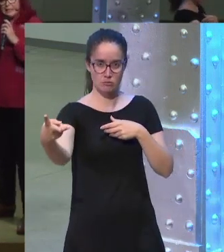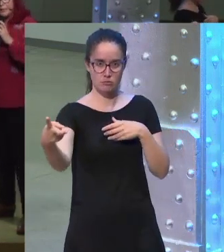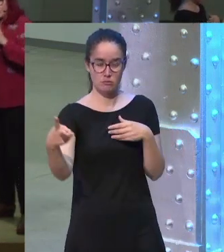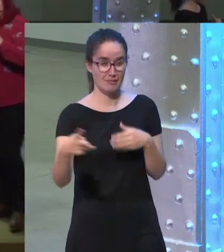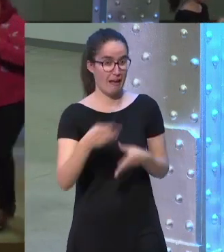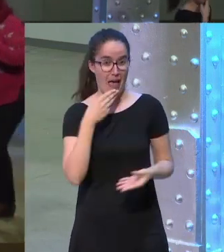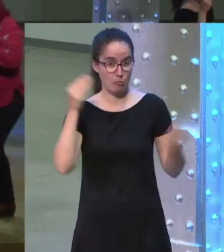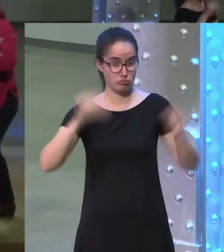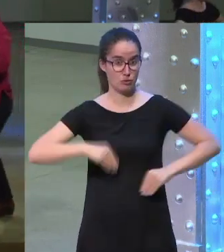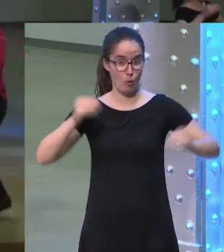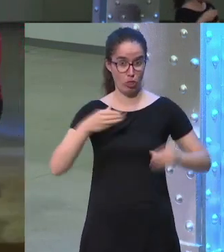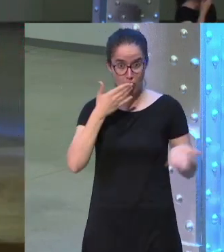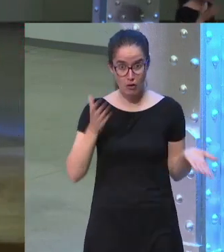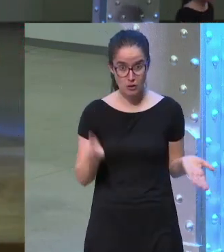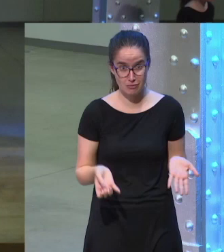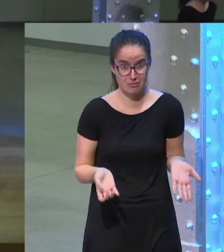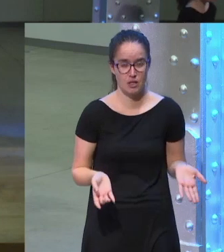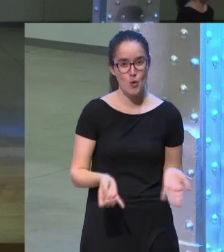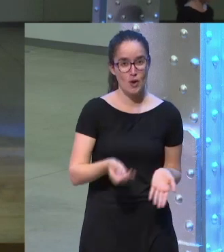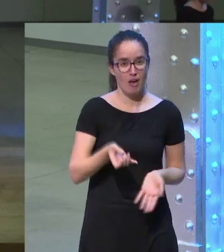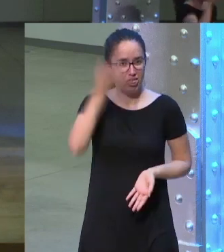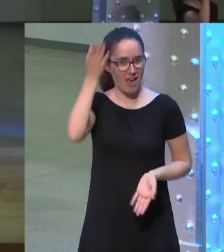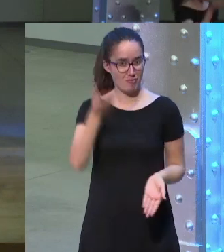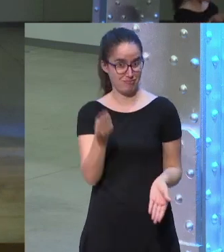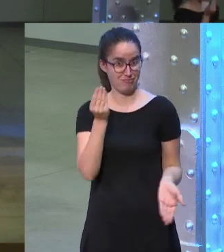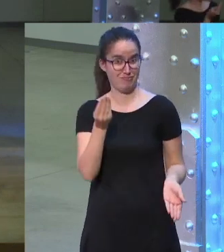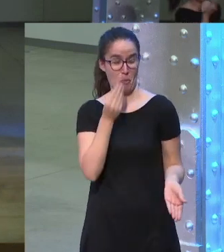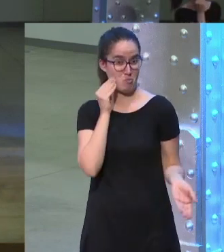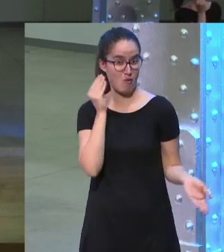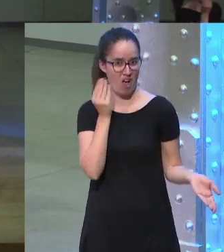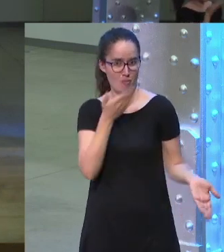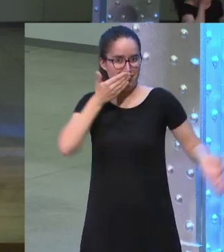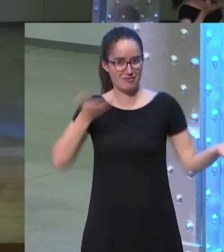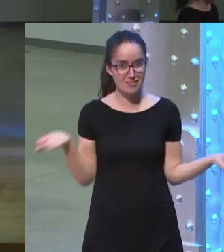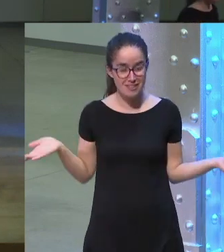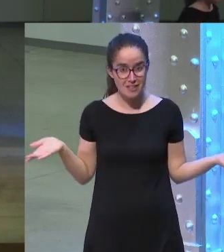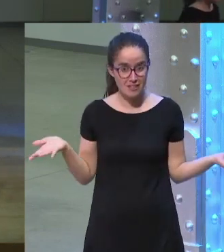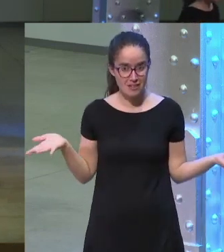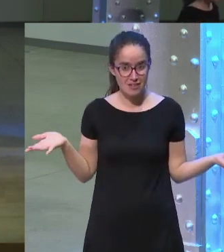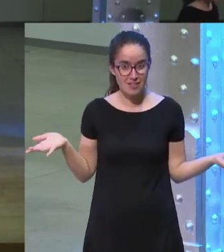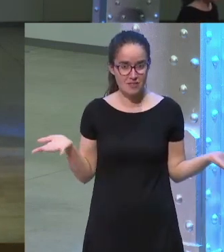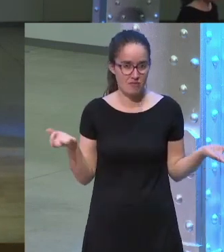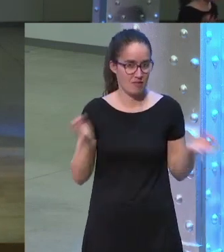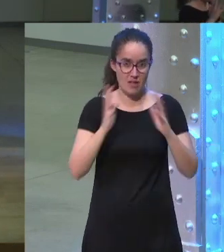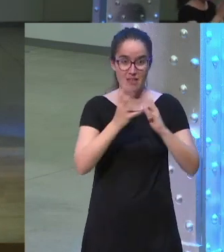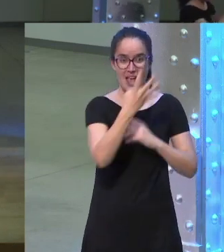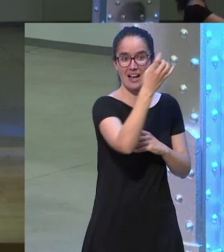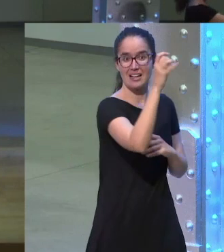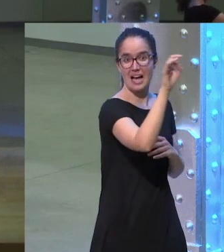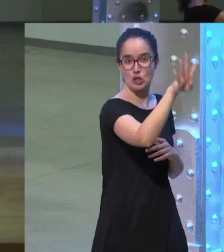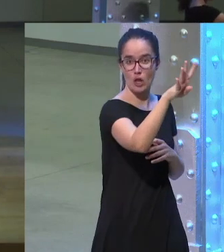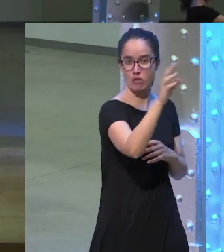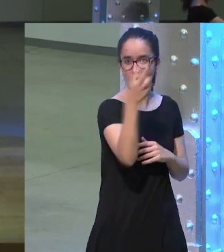absolutamente ridículo, que es una idea estúpida. ¿Sí? Y no hay que hacer muchas cuentas. Hay 14, solo 3